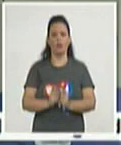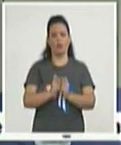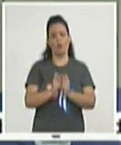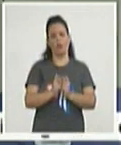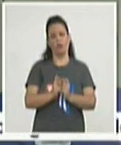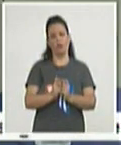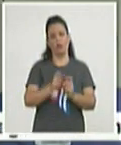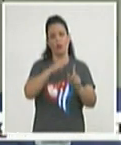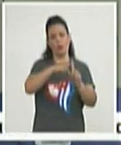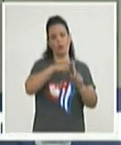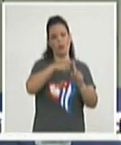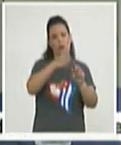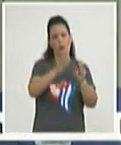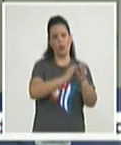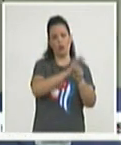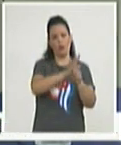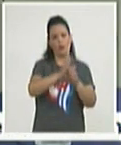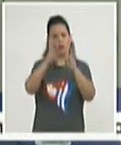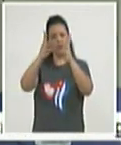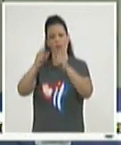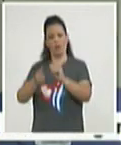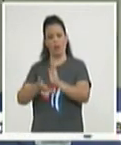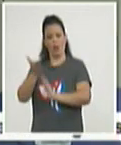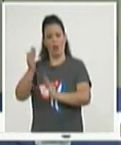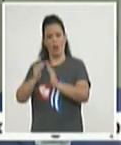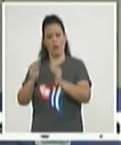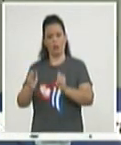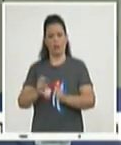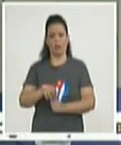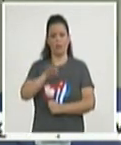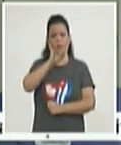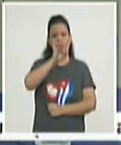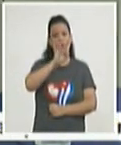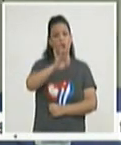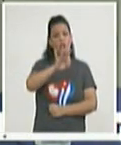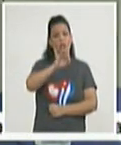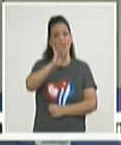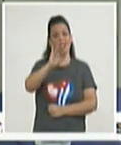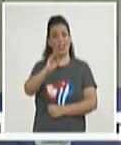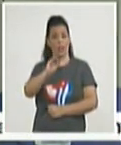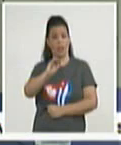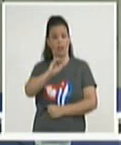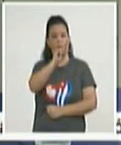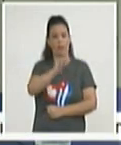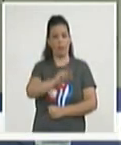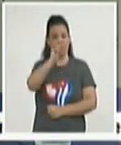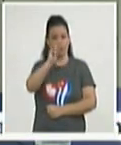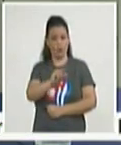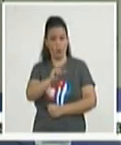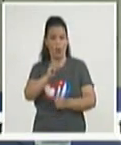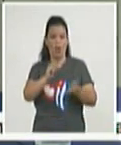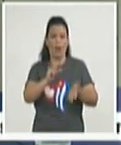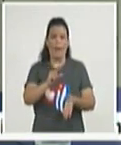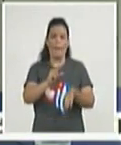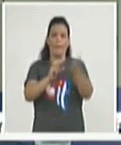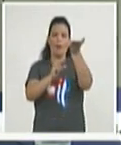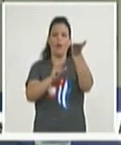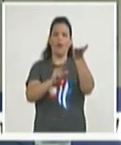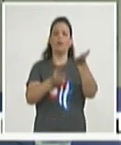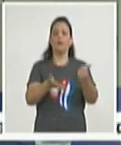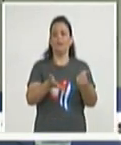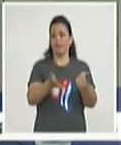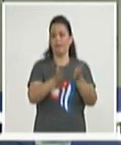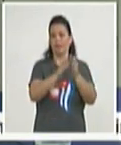Estamos hablando de 870 personas de altas más que las que se diagnosticaron, lo